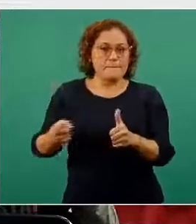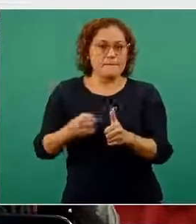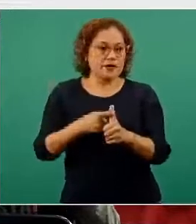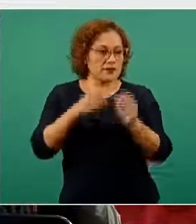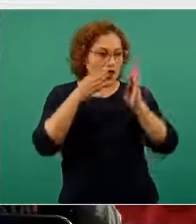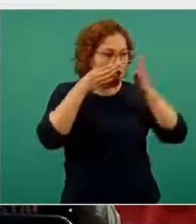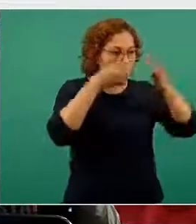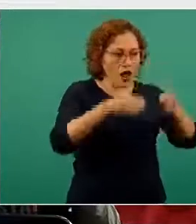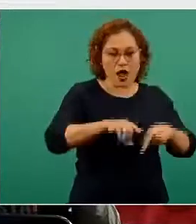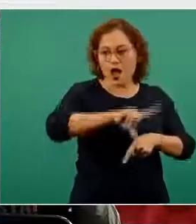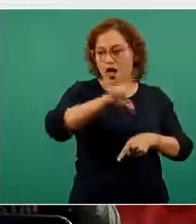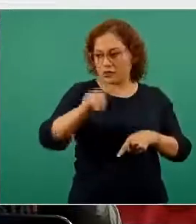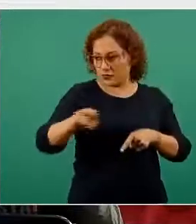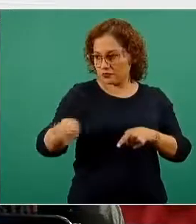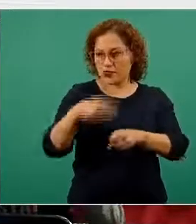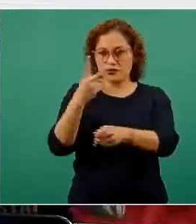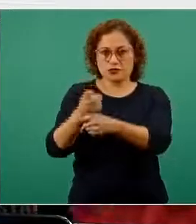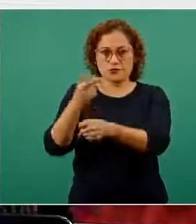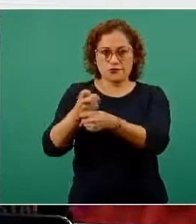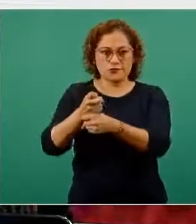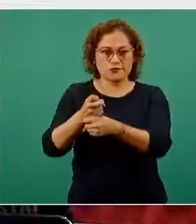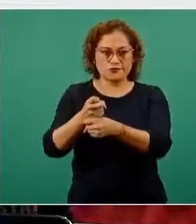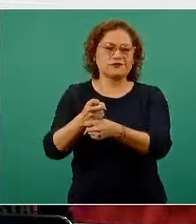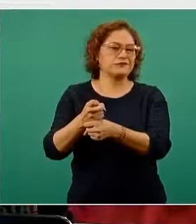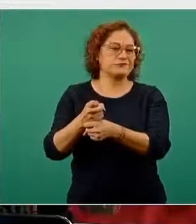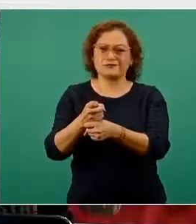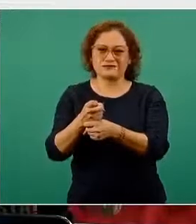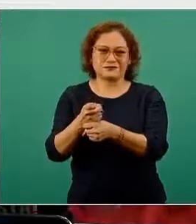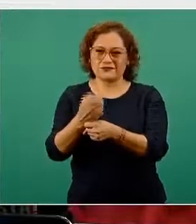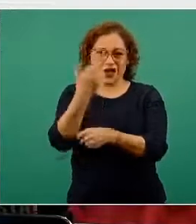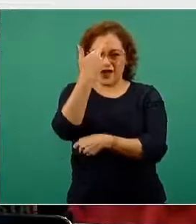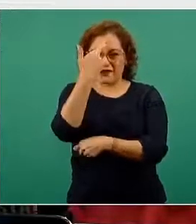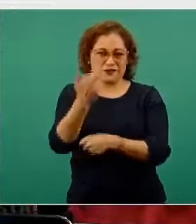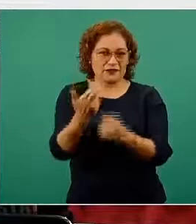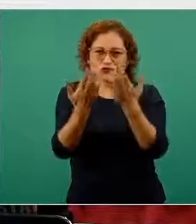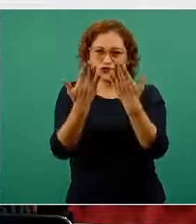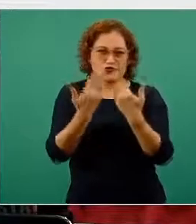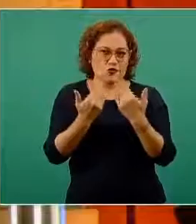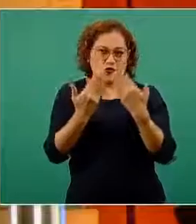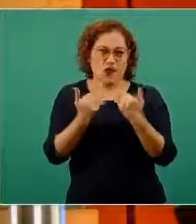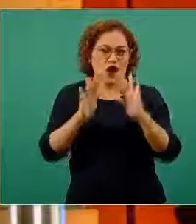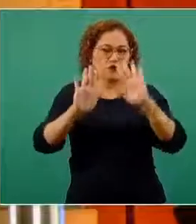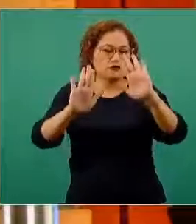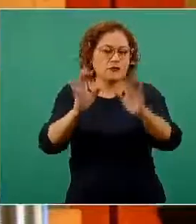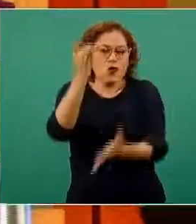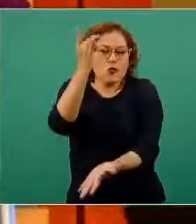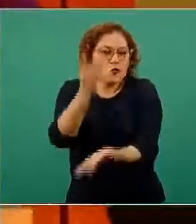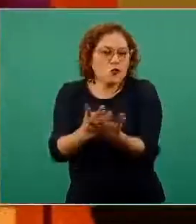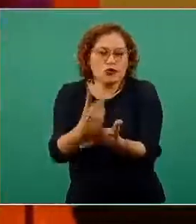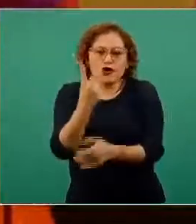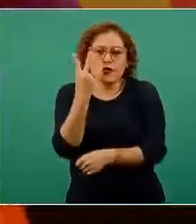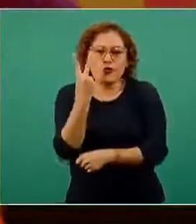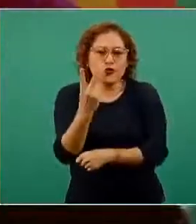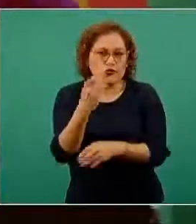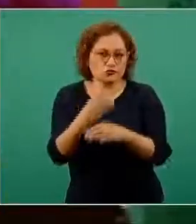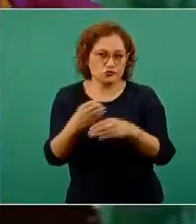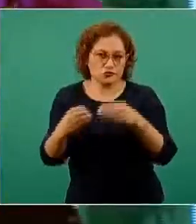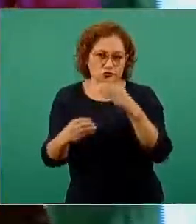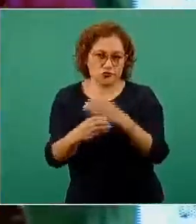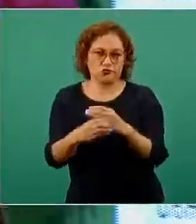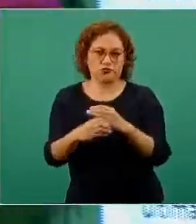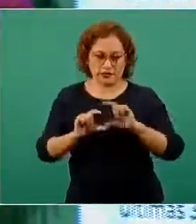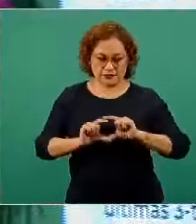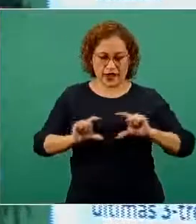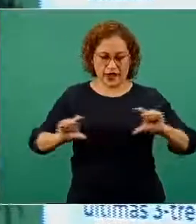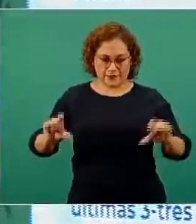por otras, por ninguna razón que no sea dos criterios técnicos que están aquí.